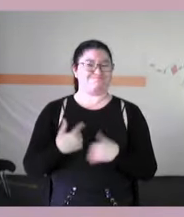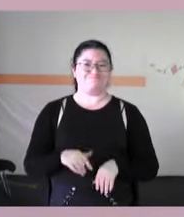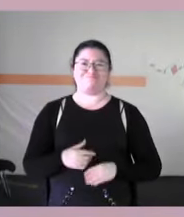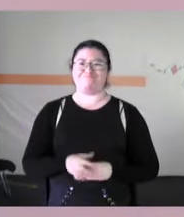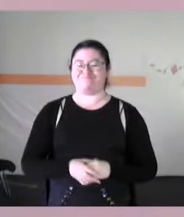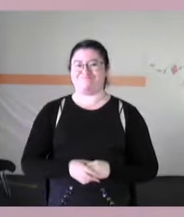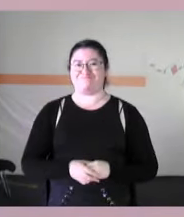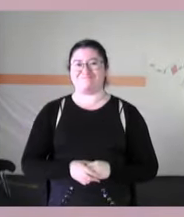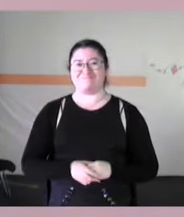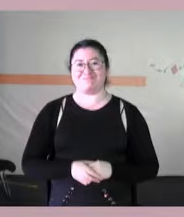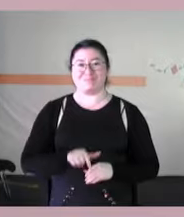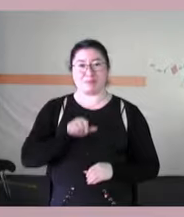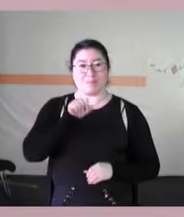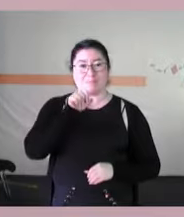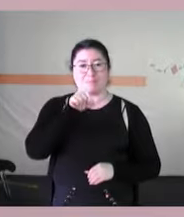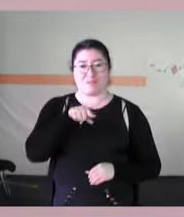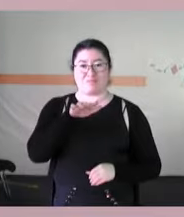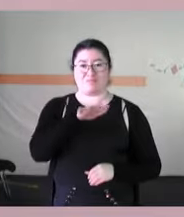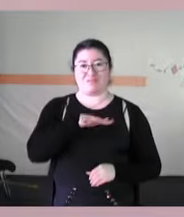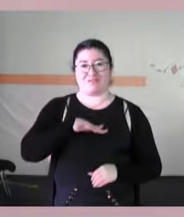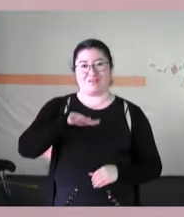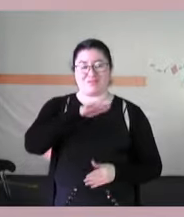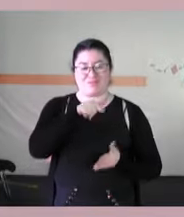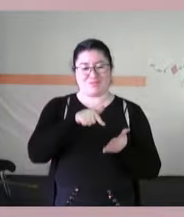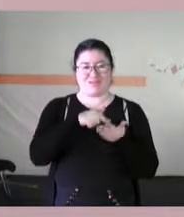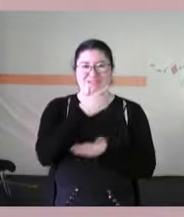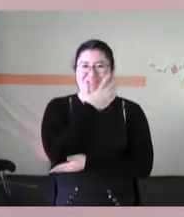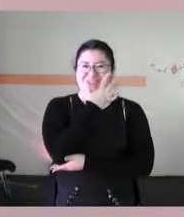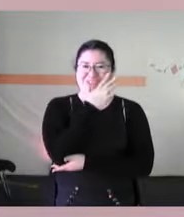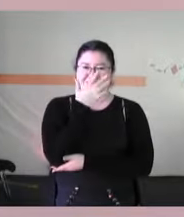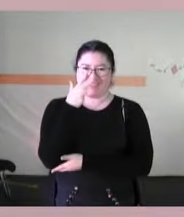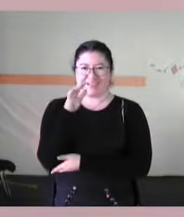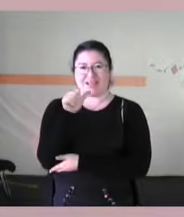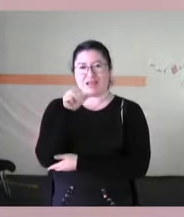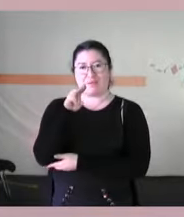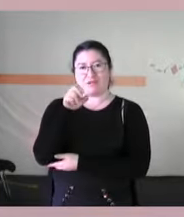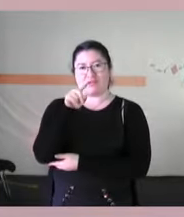de la destrucción de la Amazonia o la Amazonía.